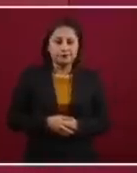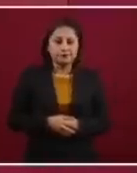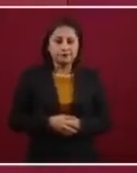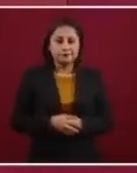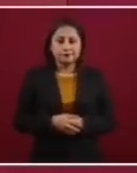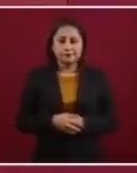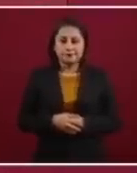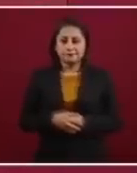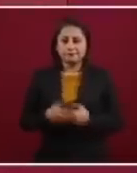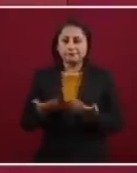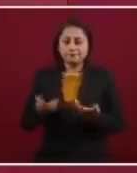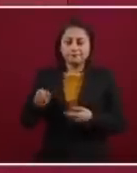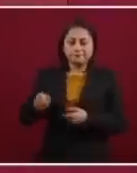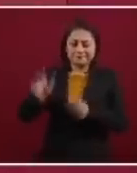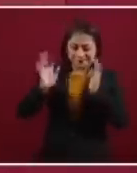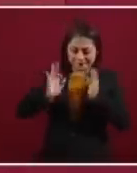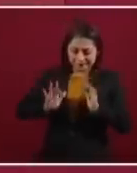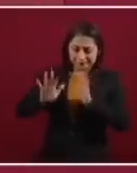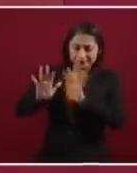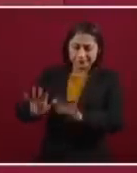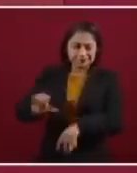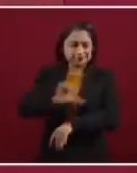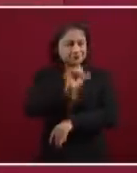a ciertos sectores o